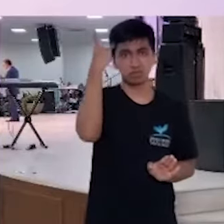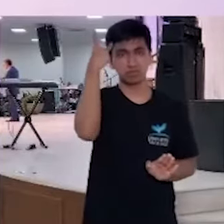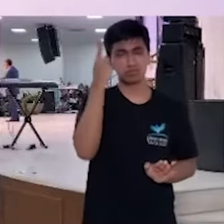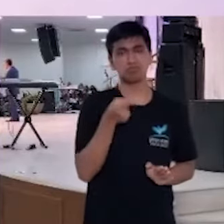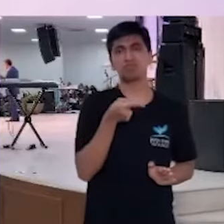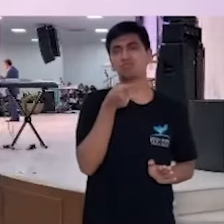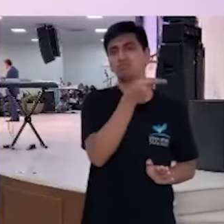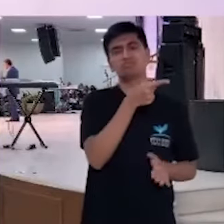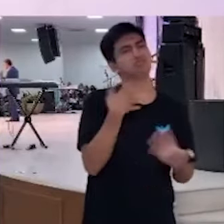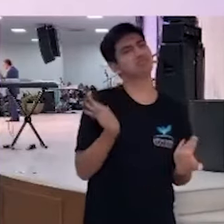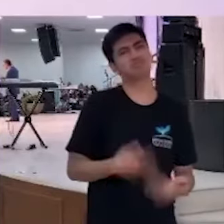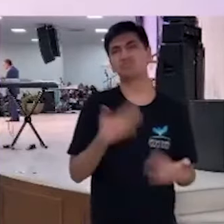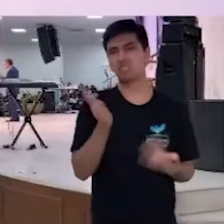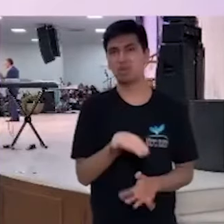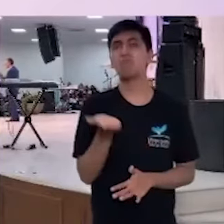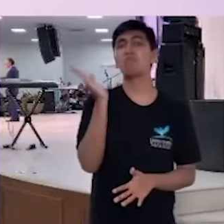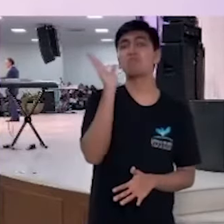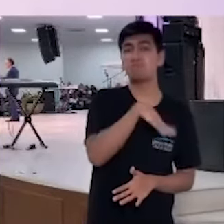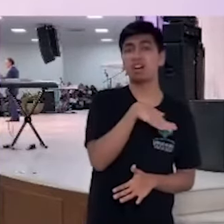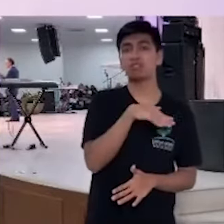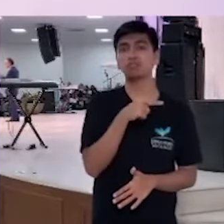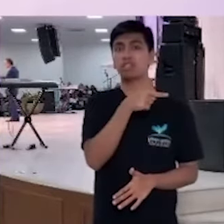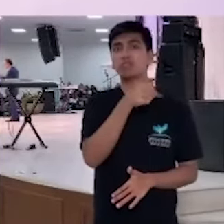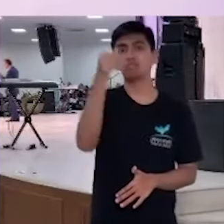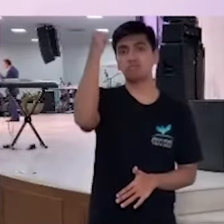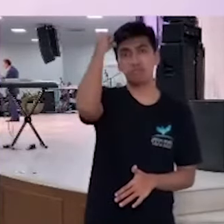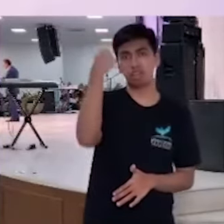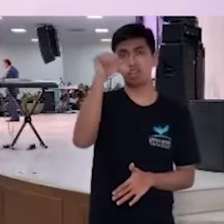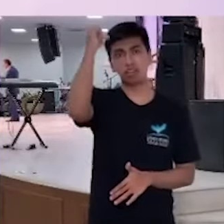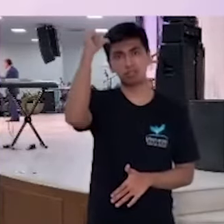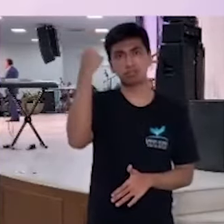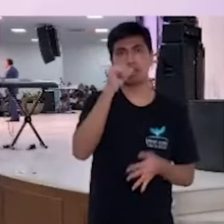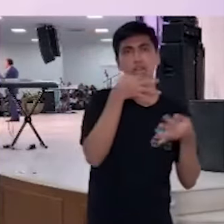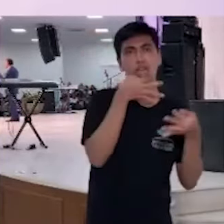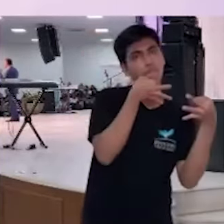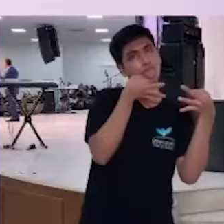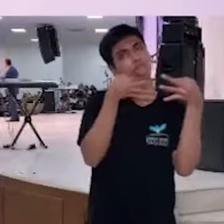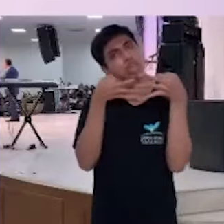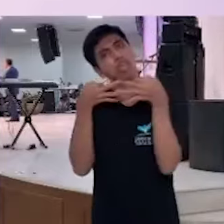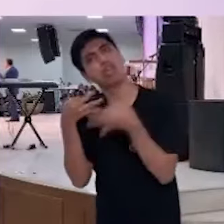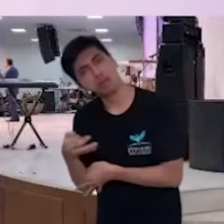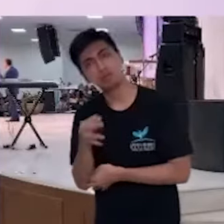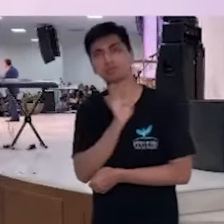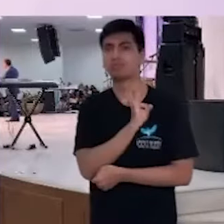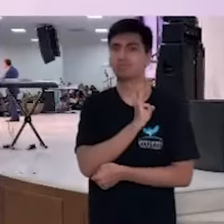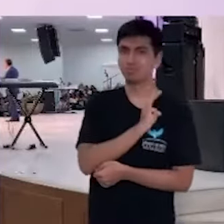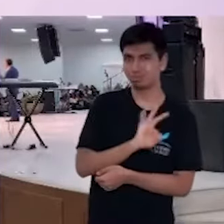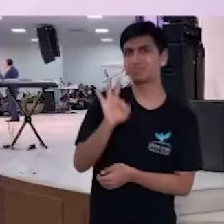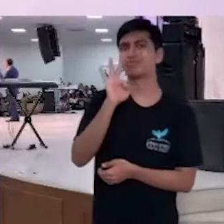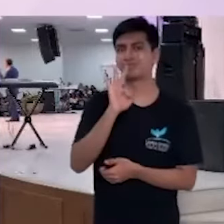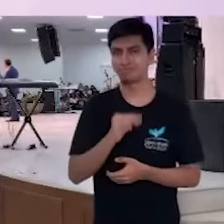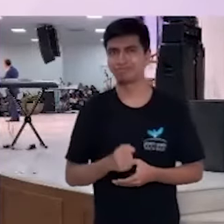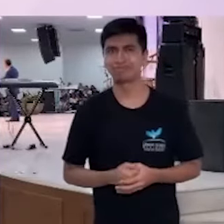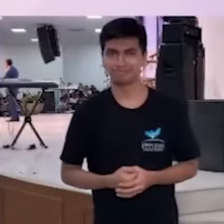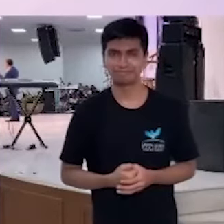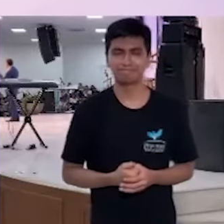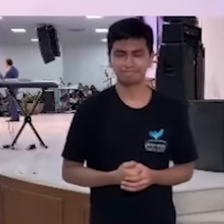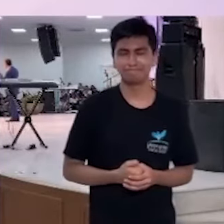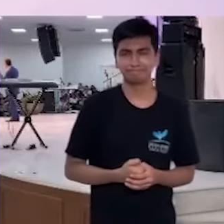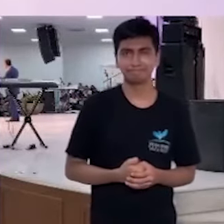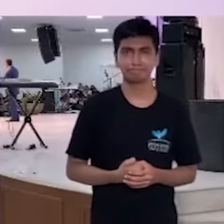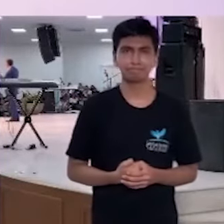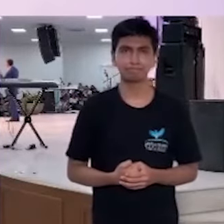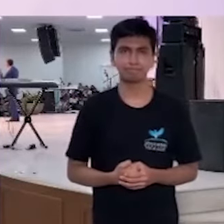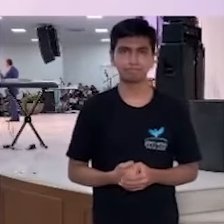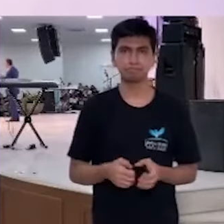es un ministro que está vulnerable a caer en muchos pecados, incluyendo el pecado del adulterio,